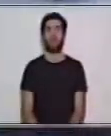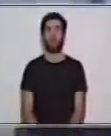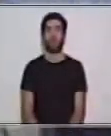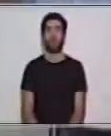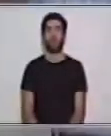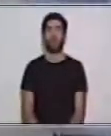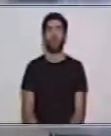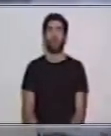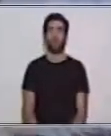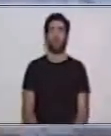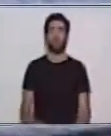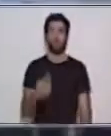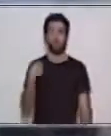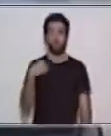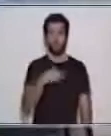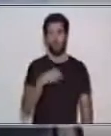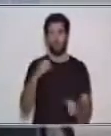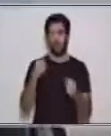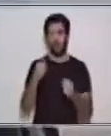nuestra tabla.